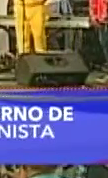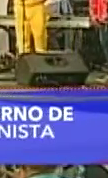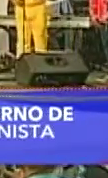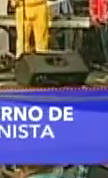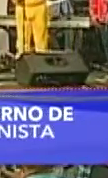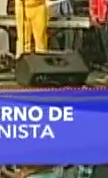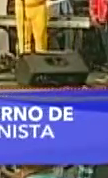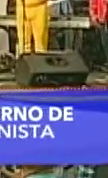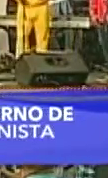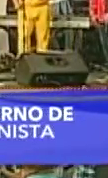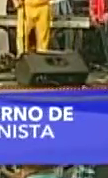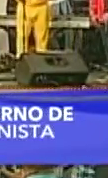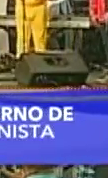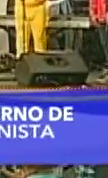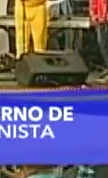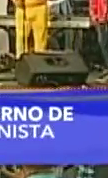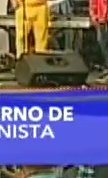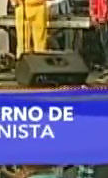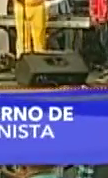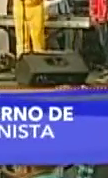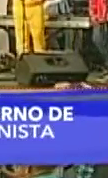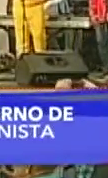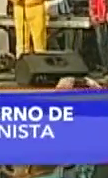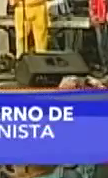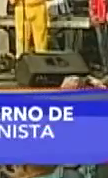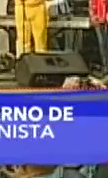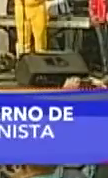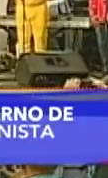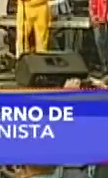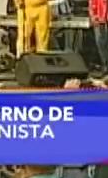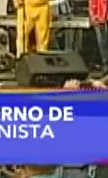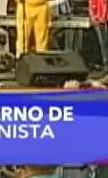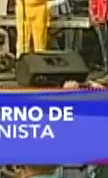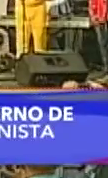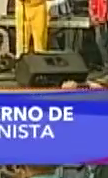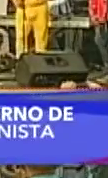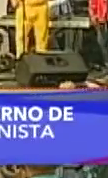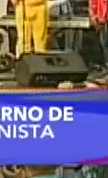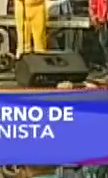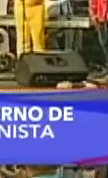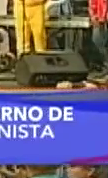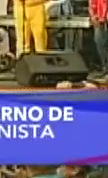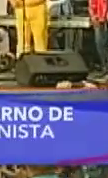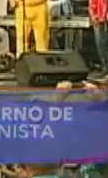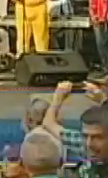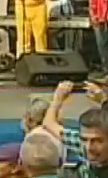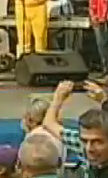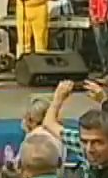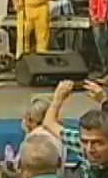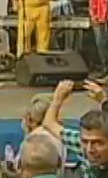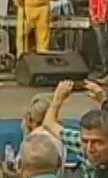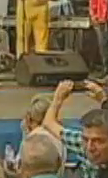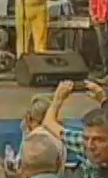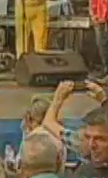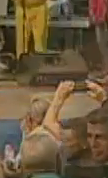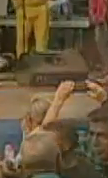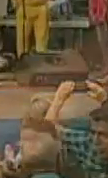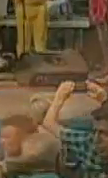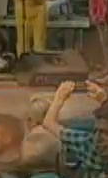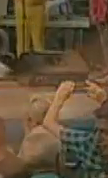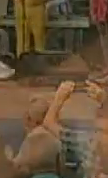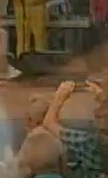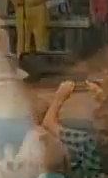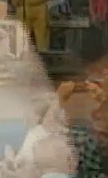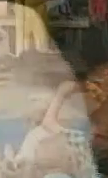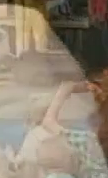Él era la causa de una discusión familiar, de la que nos enteramos